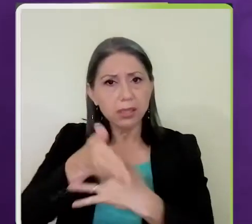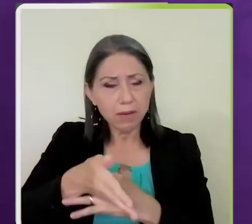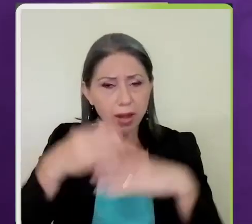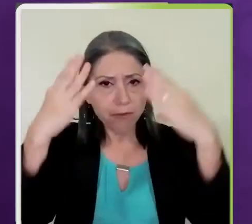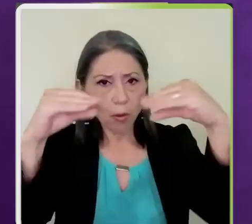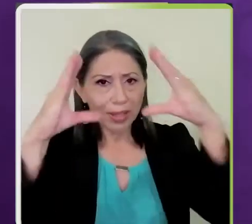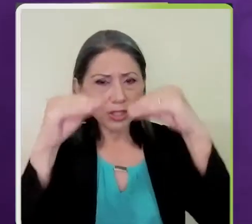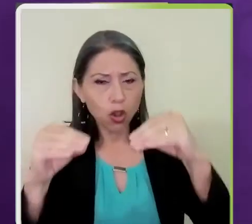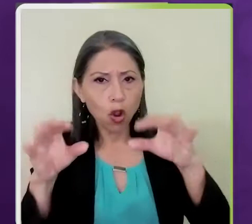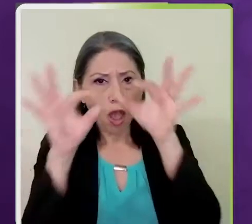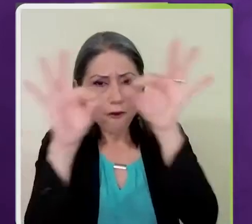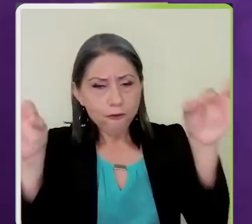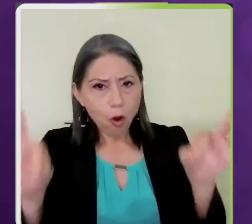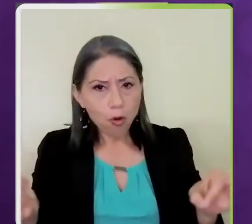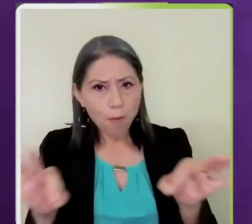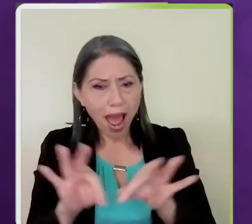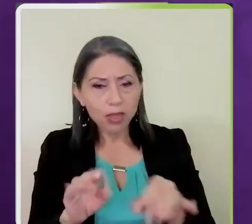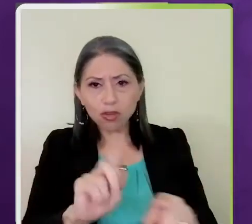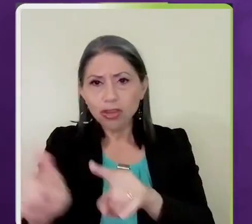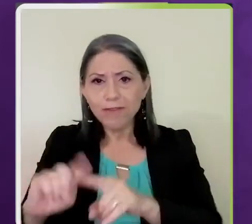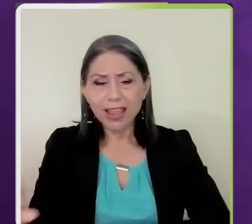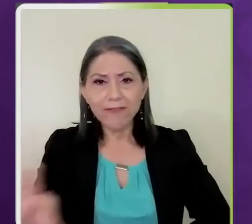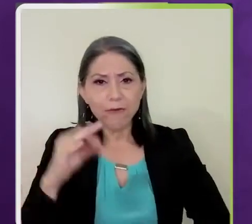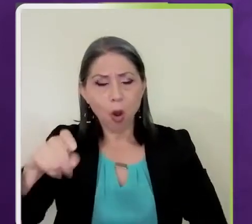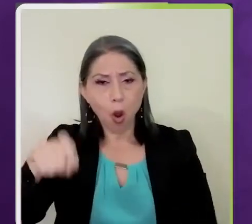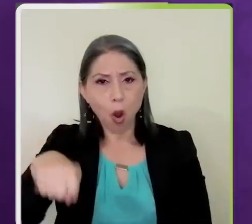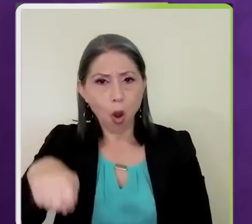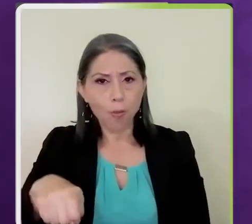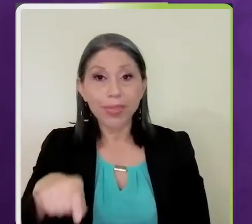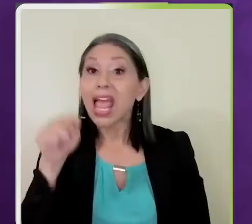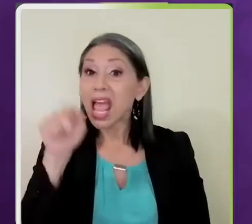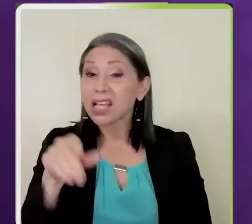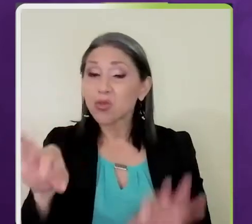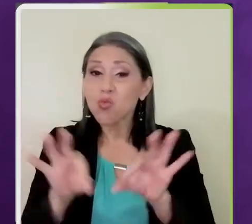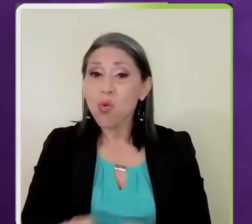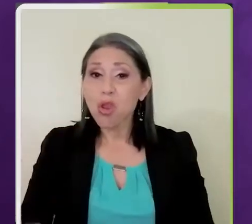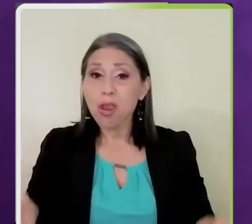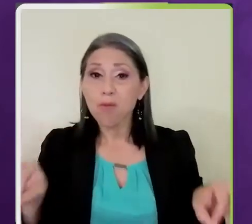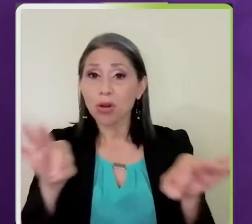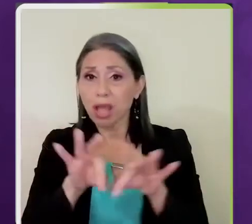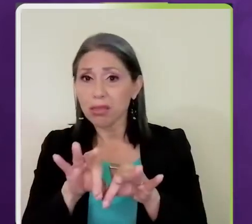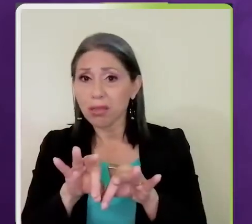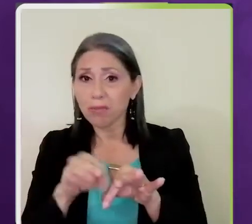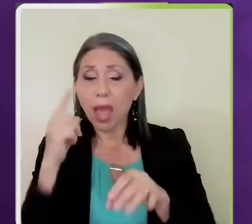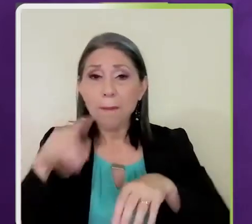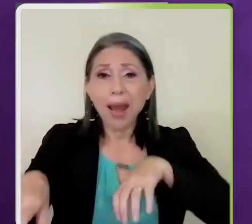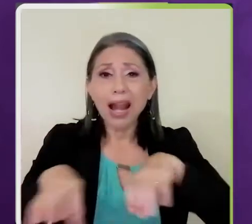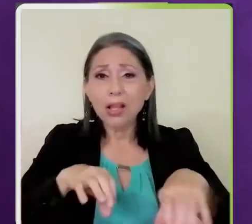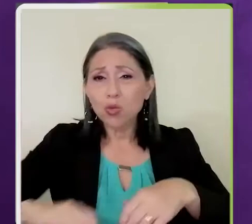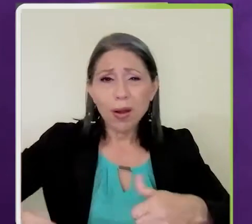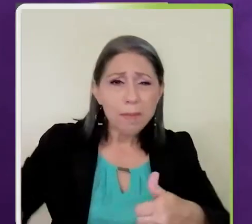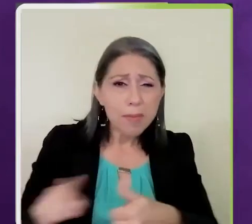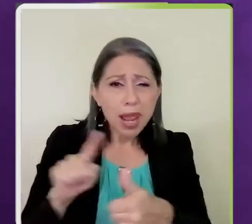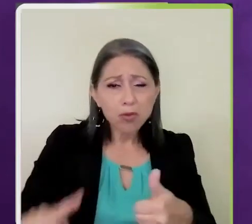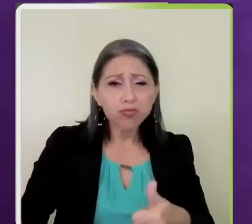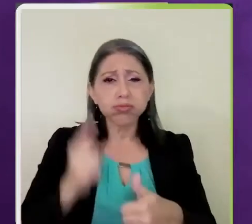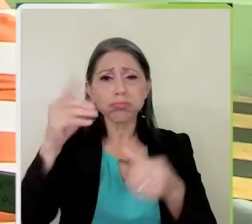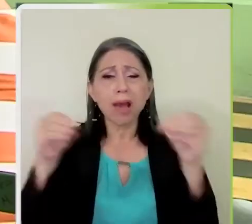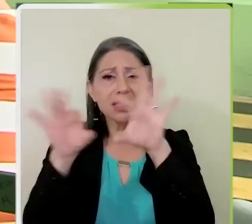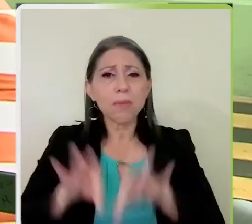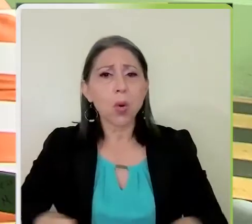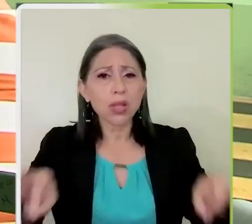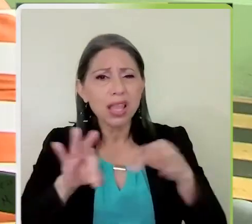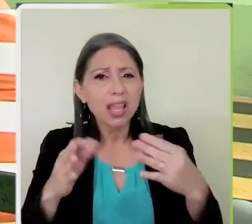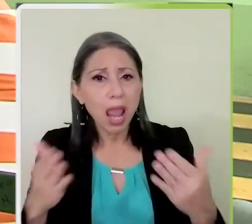requeridos. Eso era muy importante porque el número uno para poder actuar es estar informado y conocido de lo que